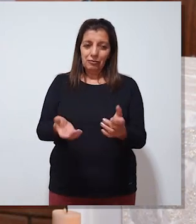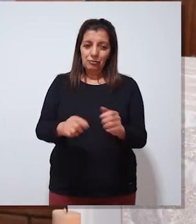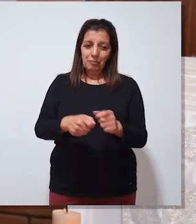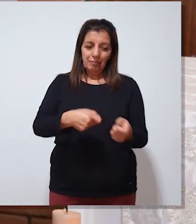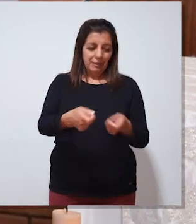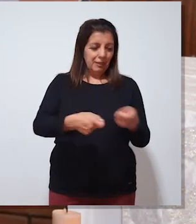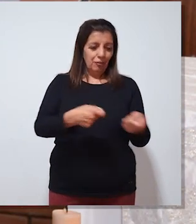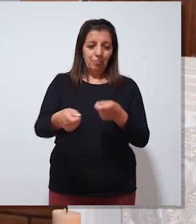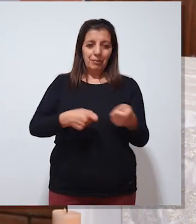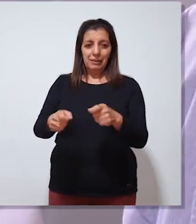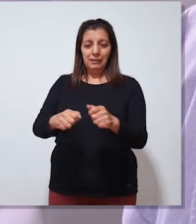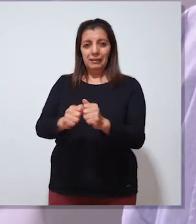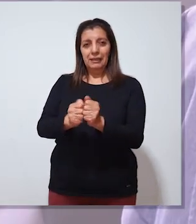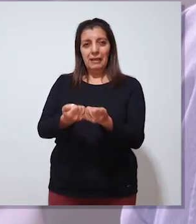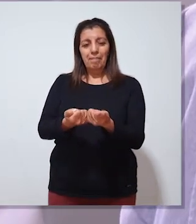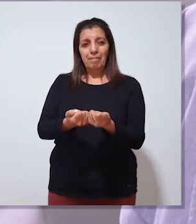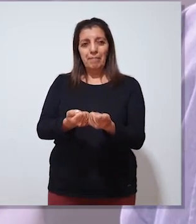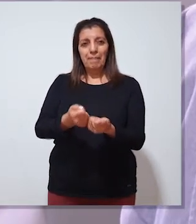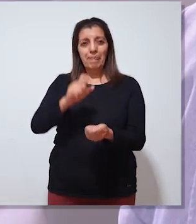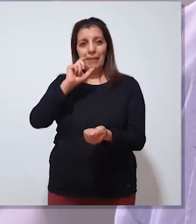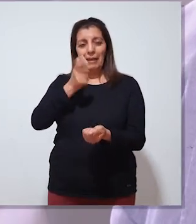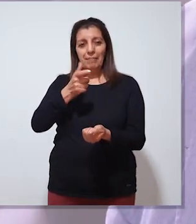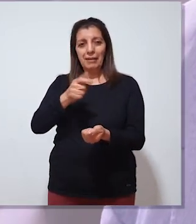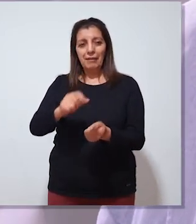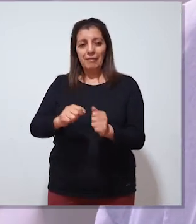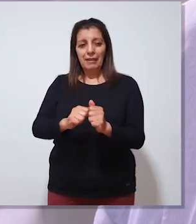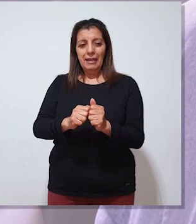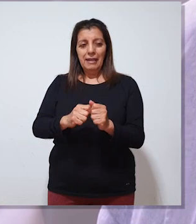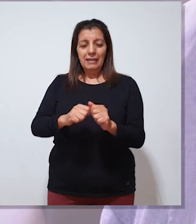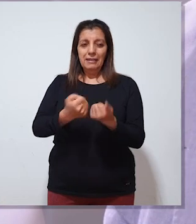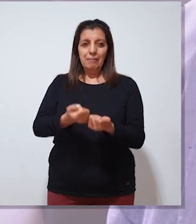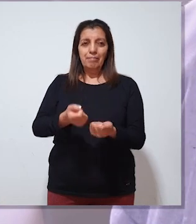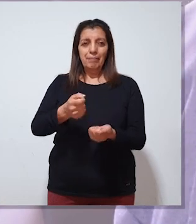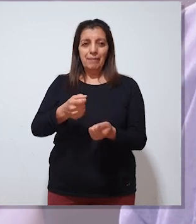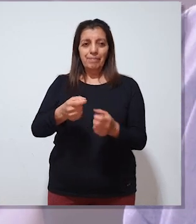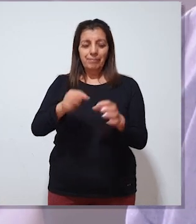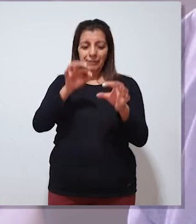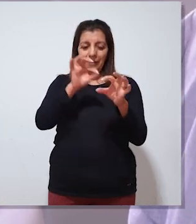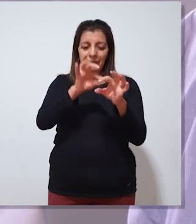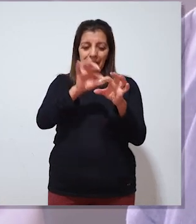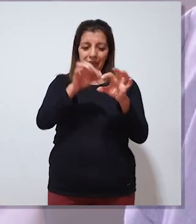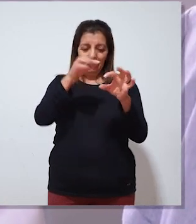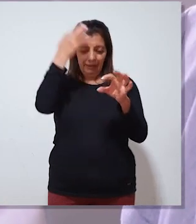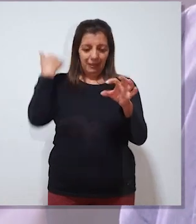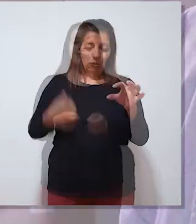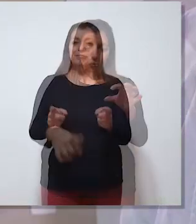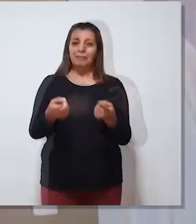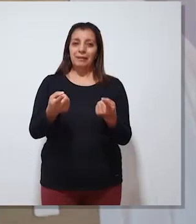la palabra y el pan de la Eucaristía. Comenzamos nuestra celebración